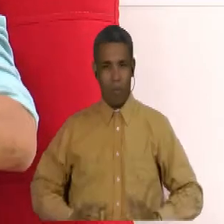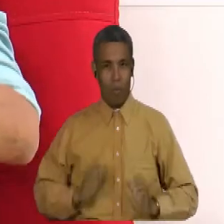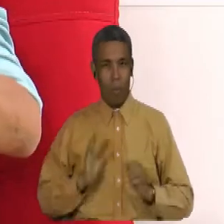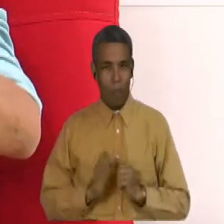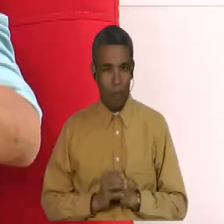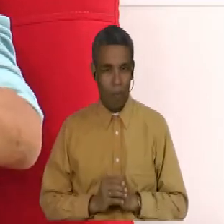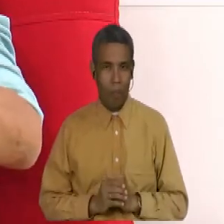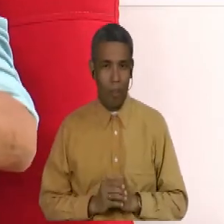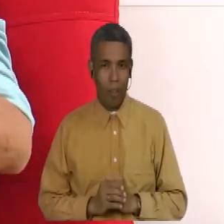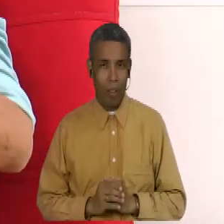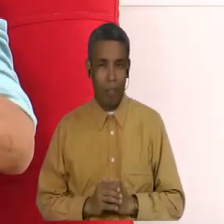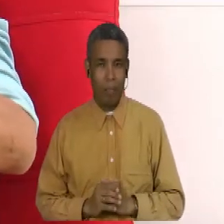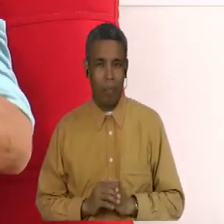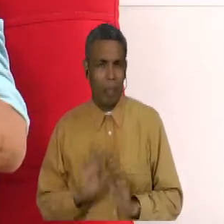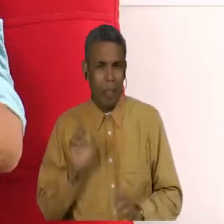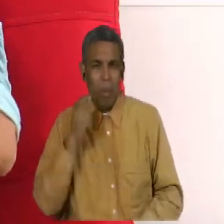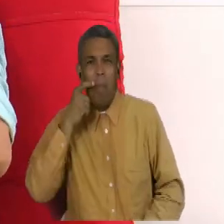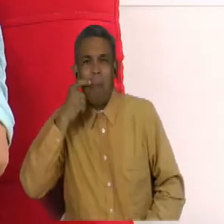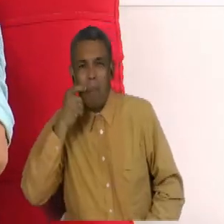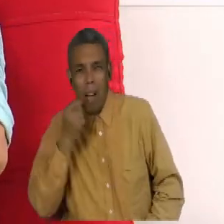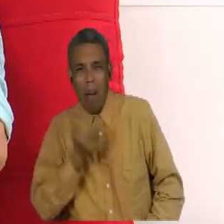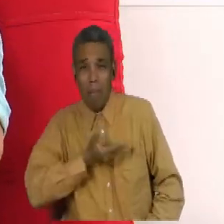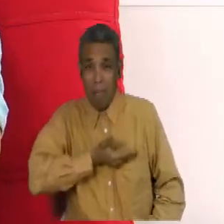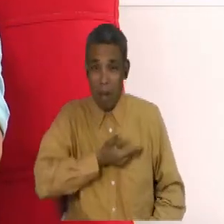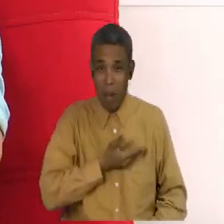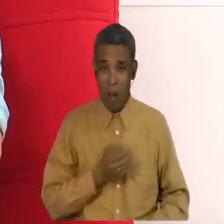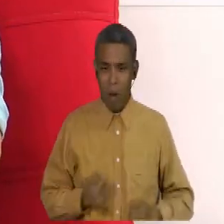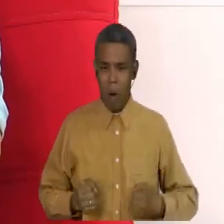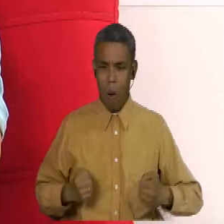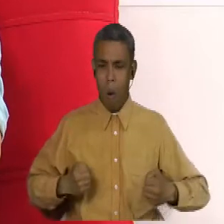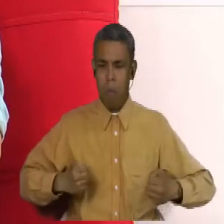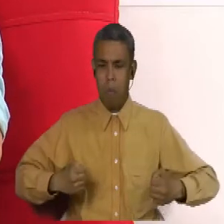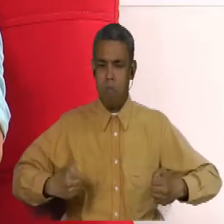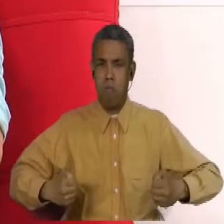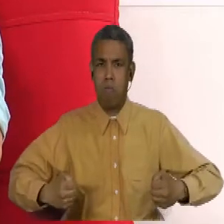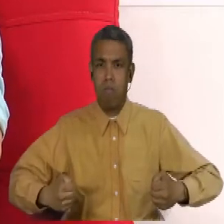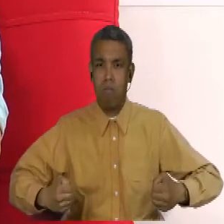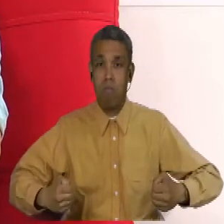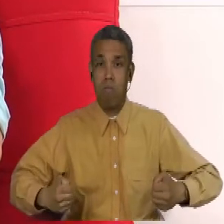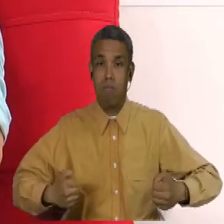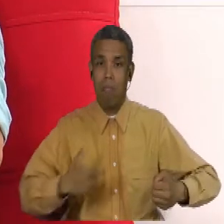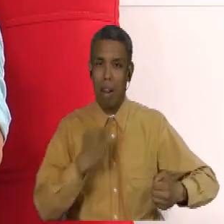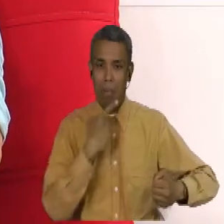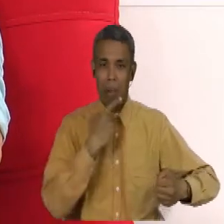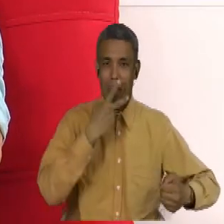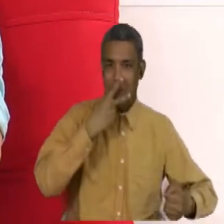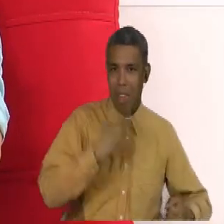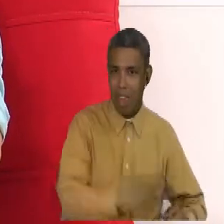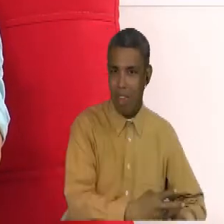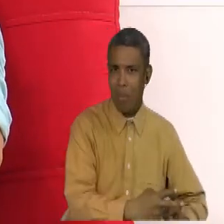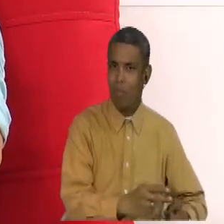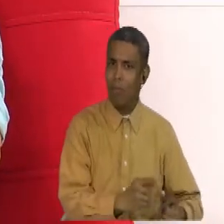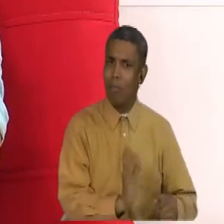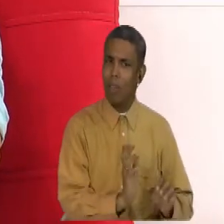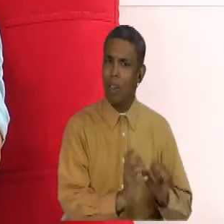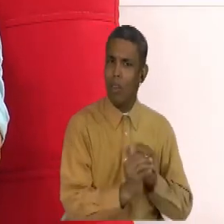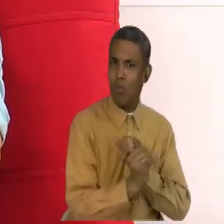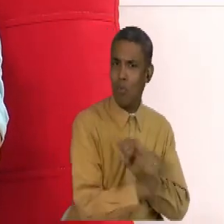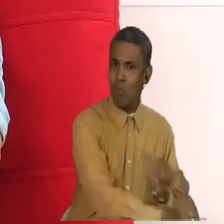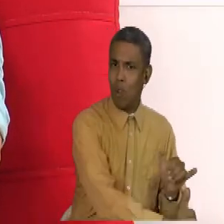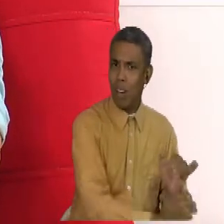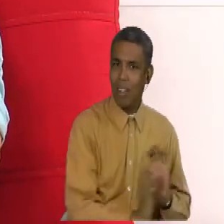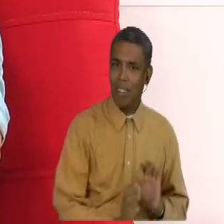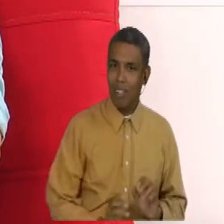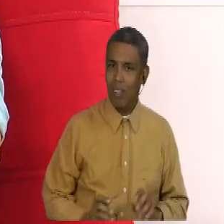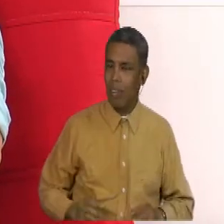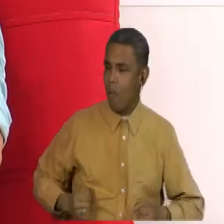obesos, generalmente lo que uno ve es que esos niños van a ser obesos, ¿sí? A no ser que cuando llegue la adolescencia cambien de